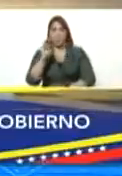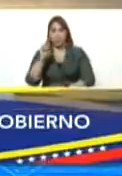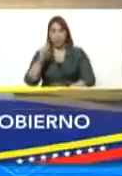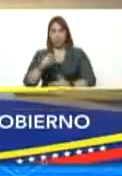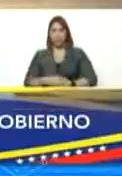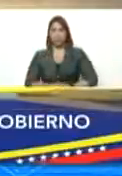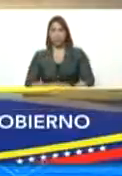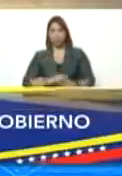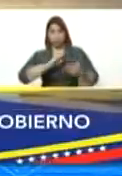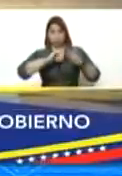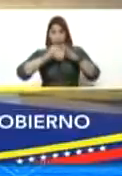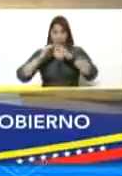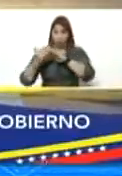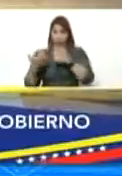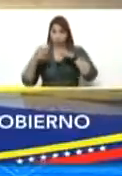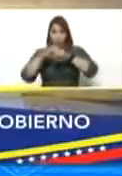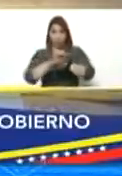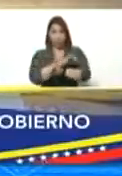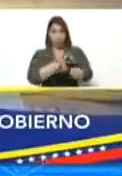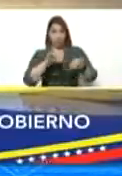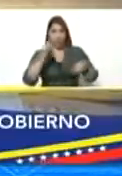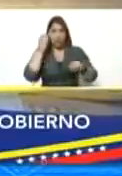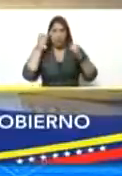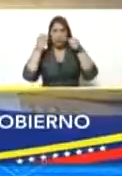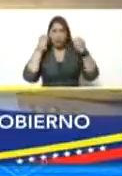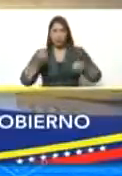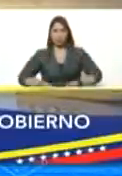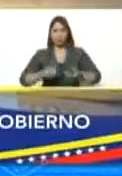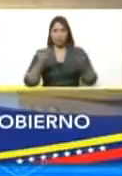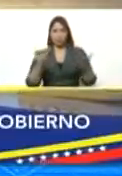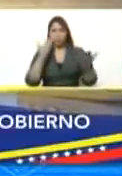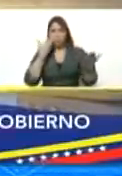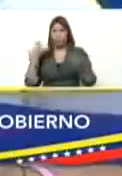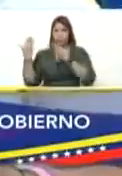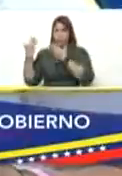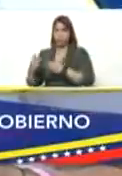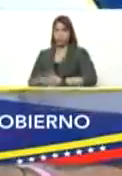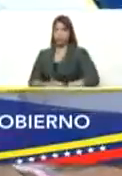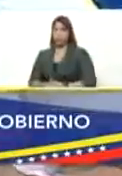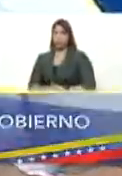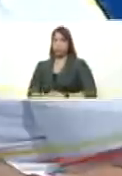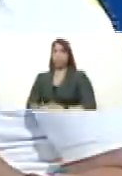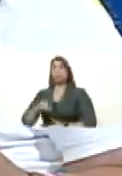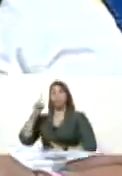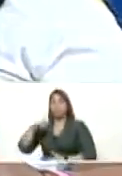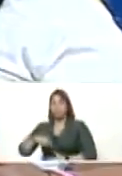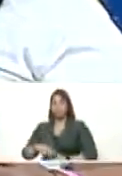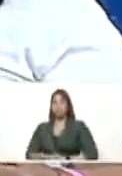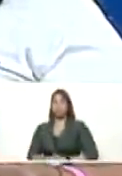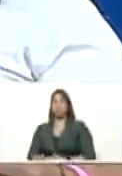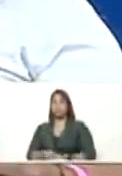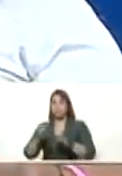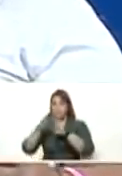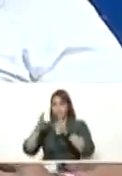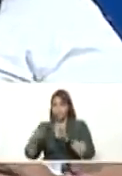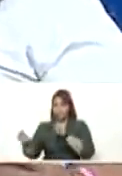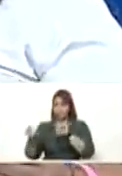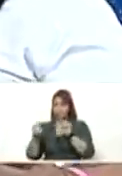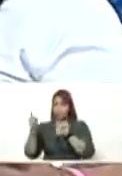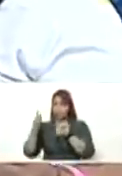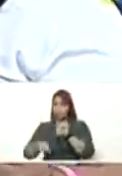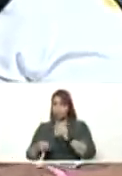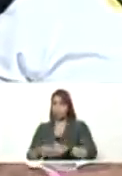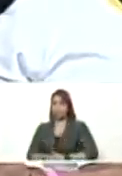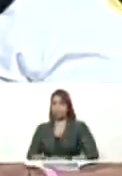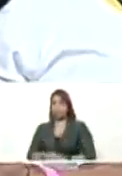y comunas. Ya está dada la idea, pues. Adelante, Rosa. Excelente. También en esas mesas se presenta,